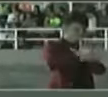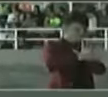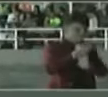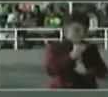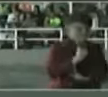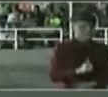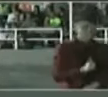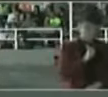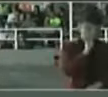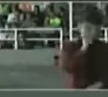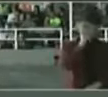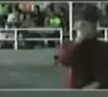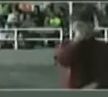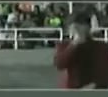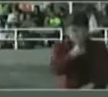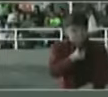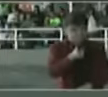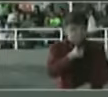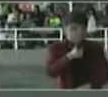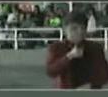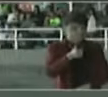Mañana habrá abundancia.